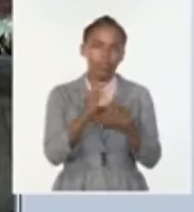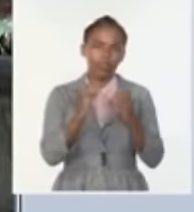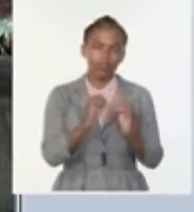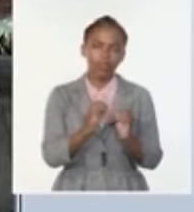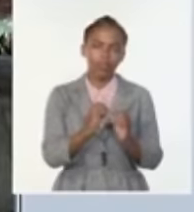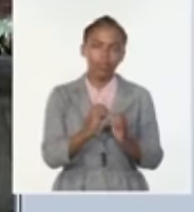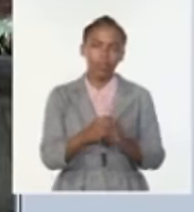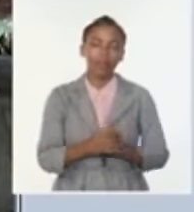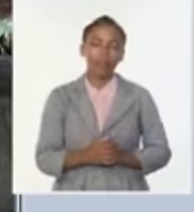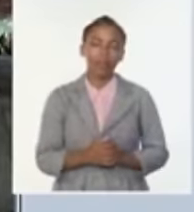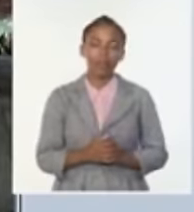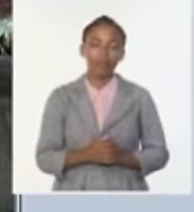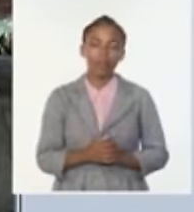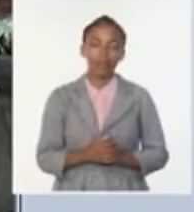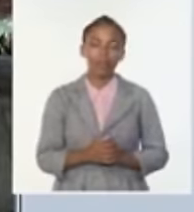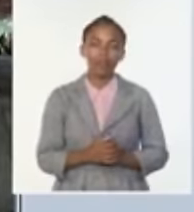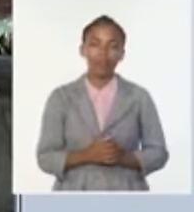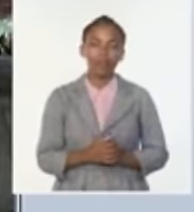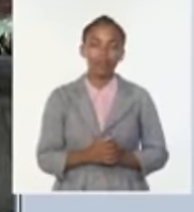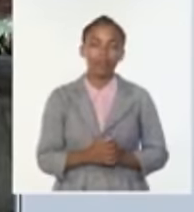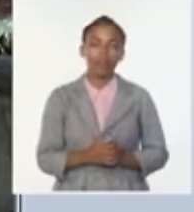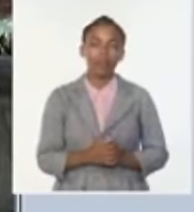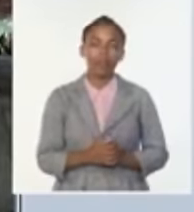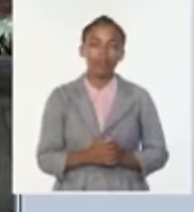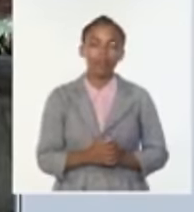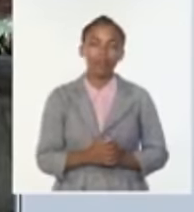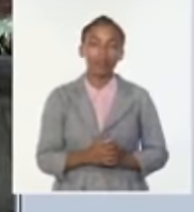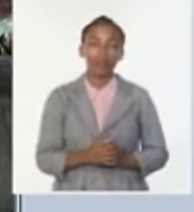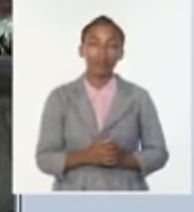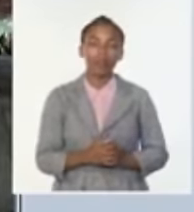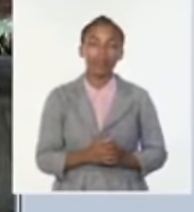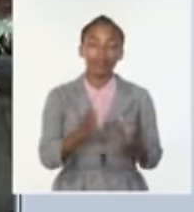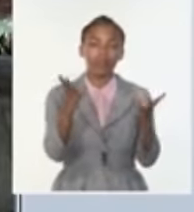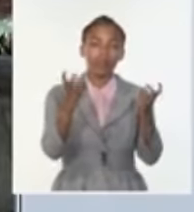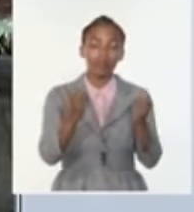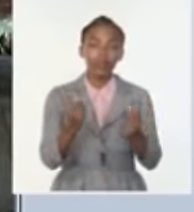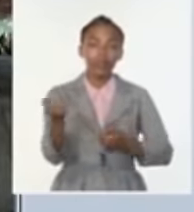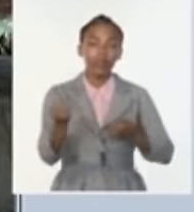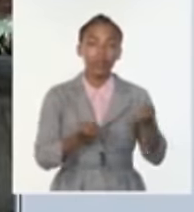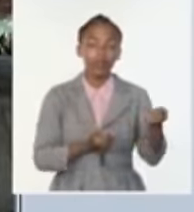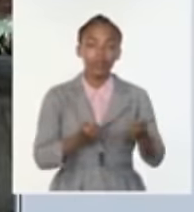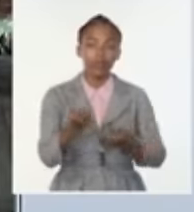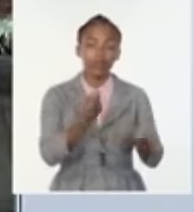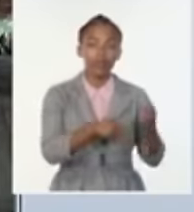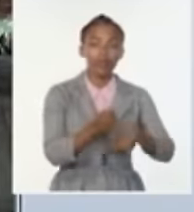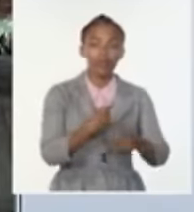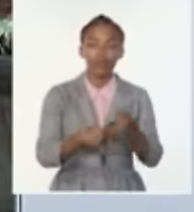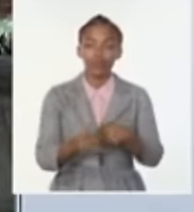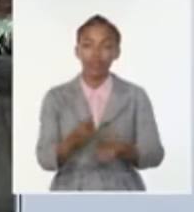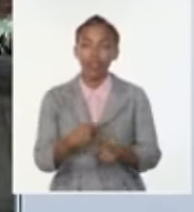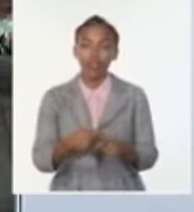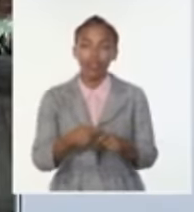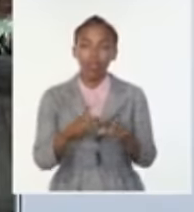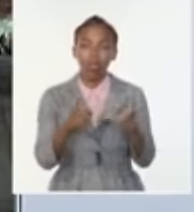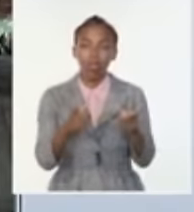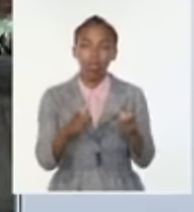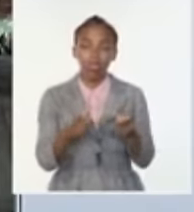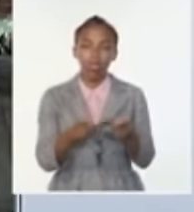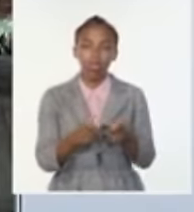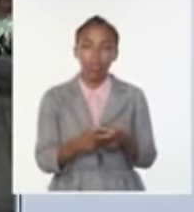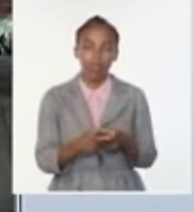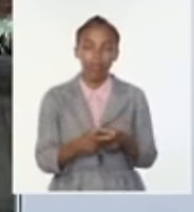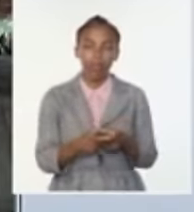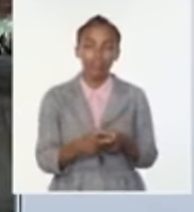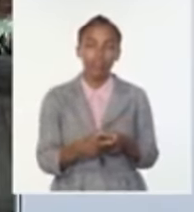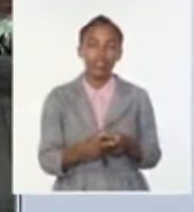tributario correspondiente. Se acota la cantidad y tipo de vehículos a importar por la forma de gestión no estatal. Hay